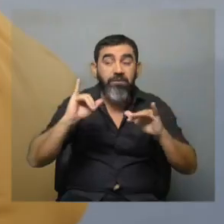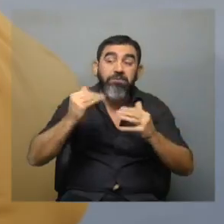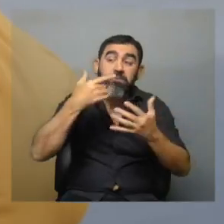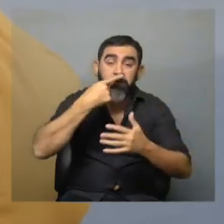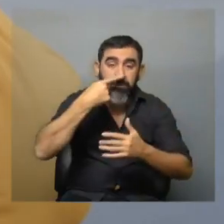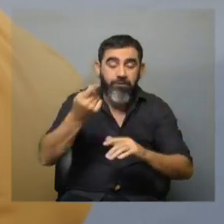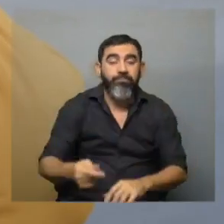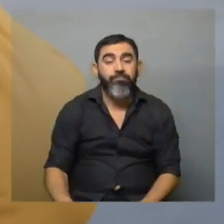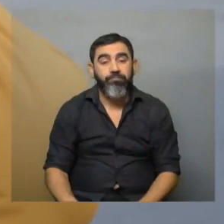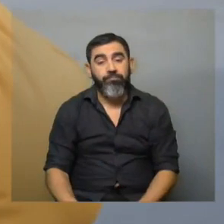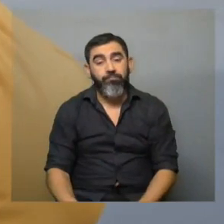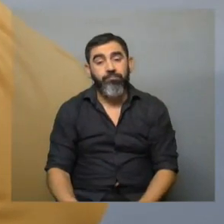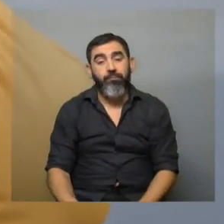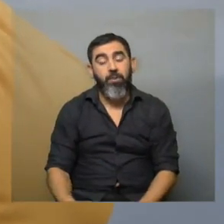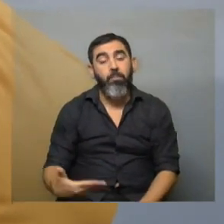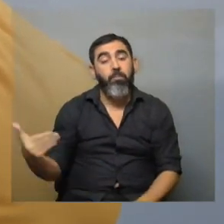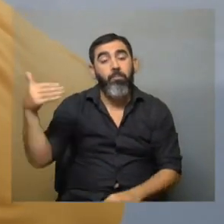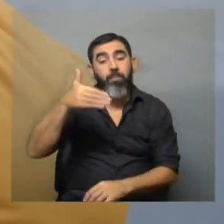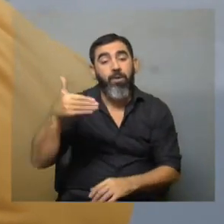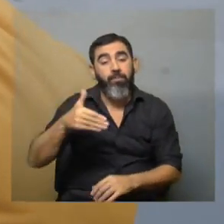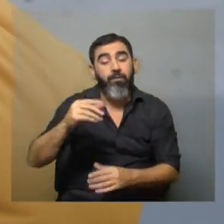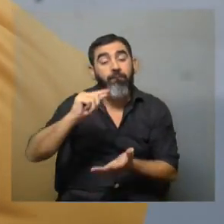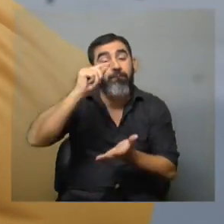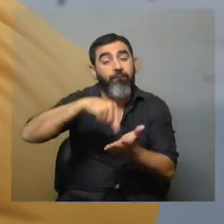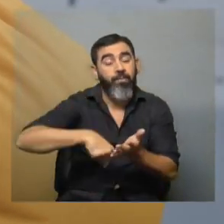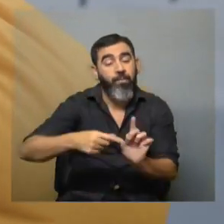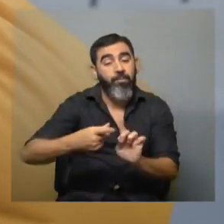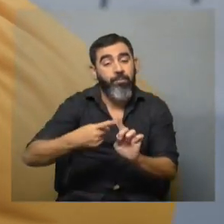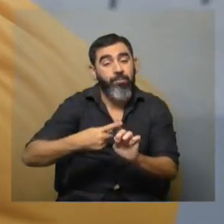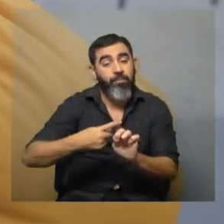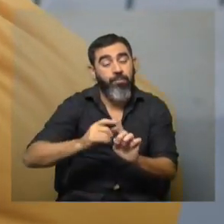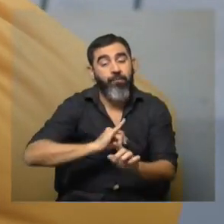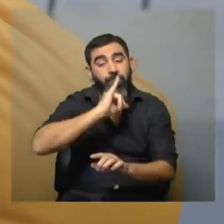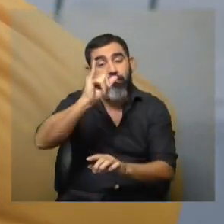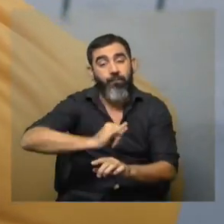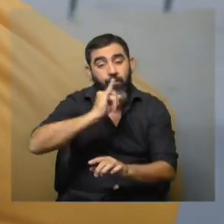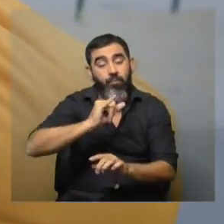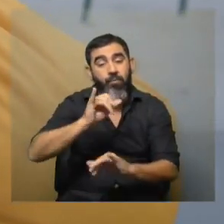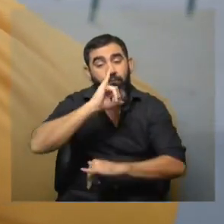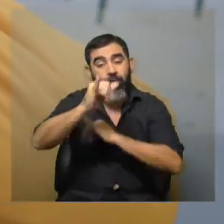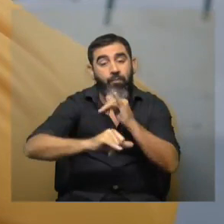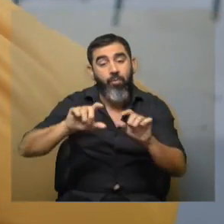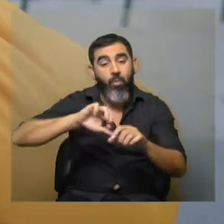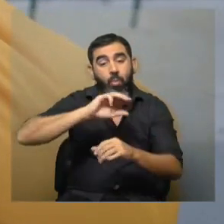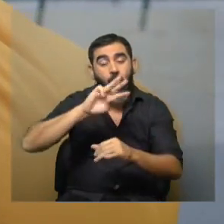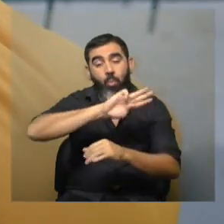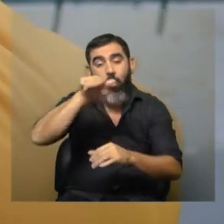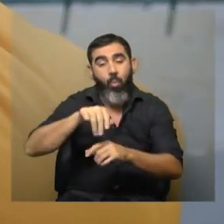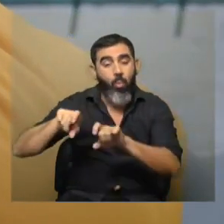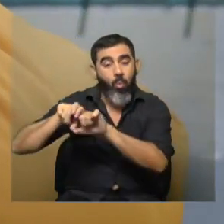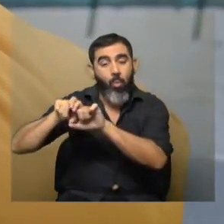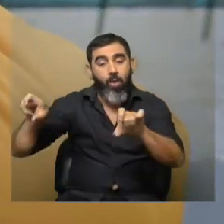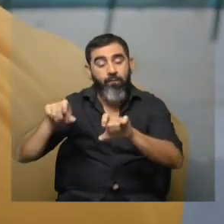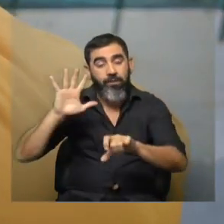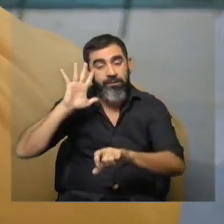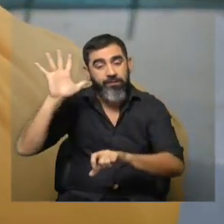desean. Para participar se deberá firmar un consentimiento informado. Más información en la web de Facultad de Psicología de